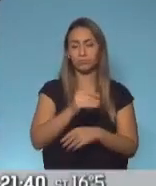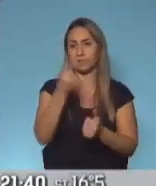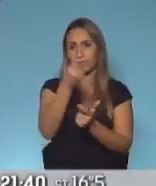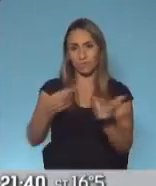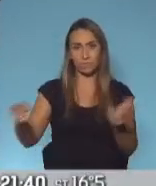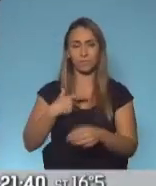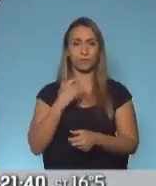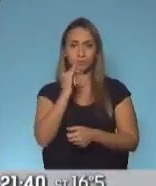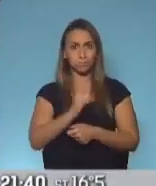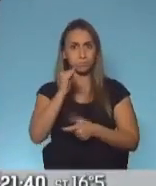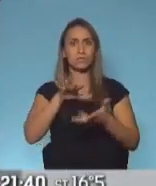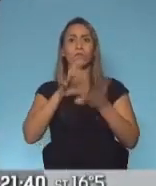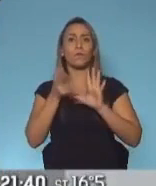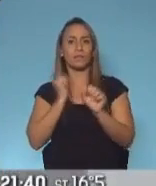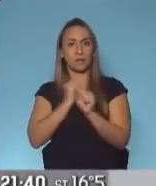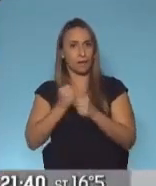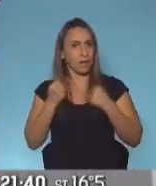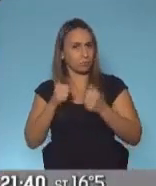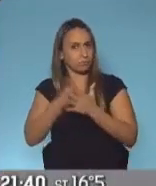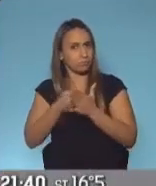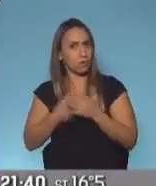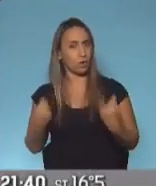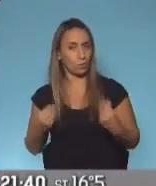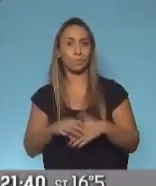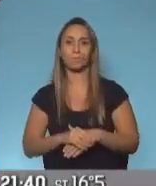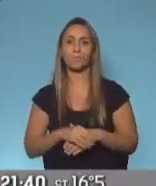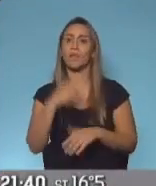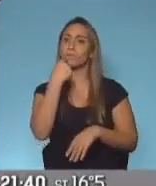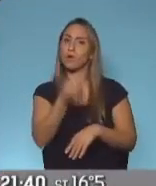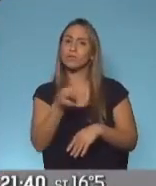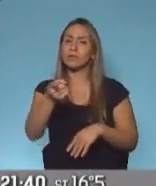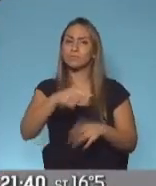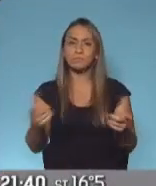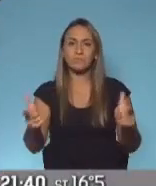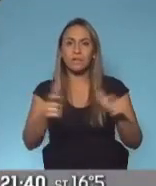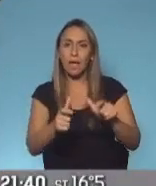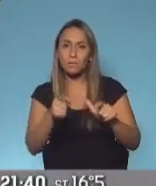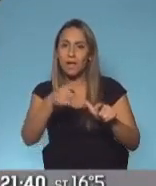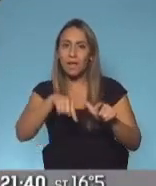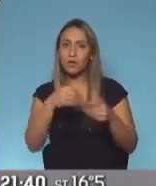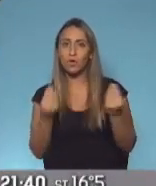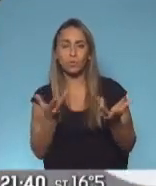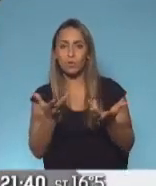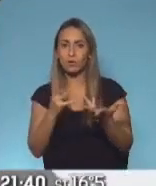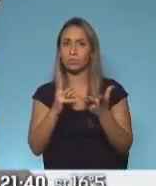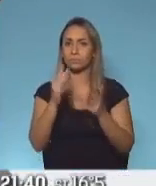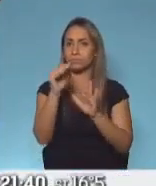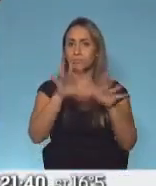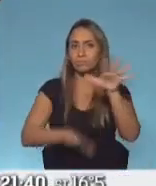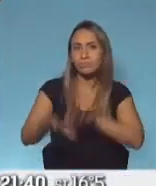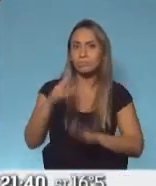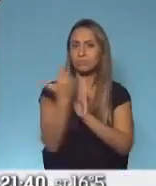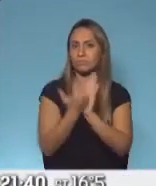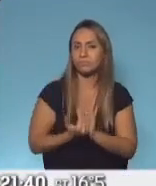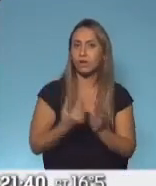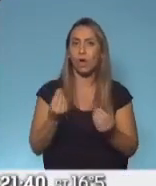tarea que se está haciendo. ¿Se va a trabajar con teleconferencia en algún momento en la Cámara Baja? Tenemos listo, mañana vamos a aprovechar para comunicar